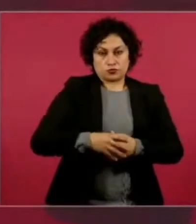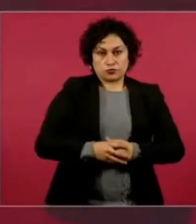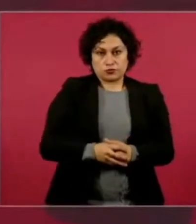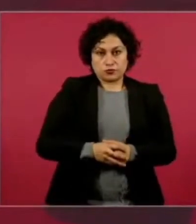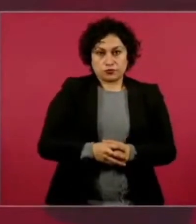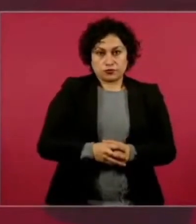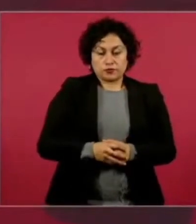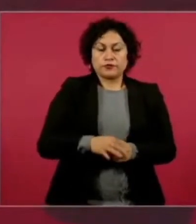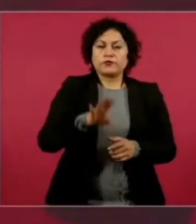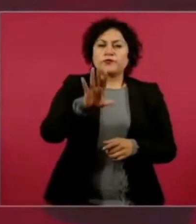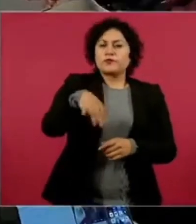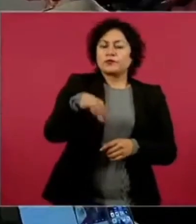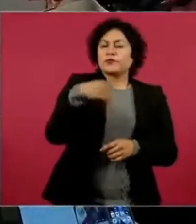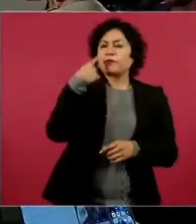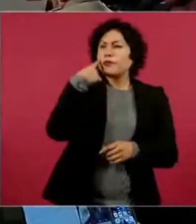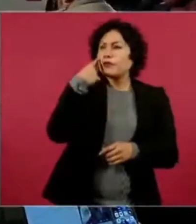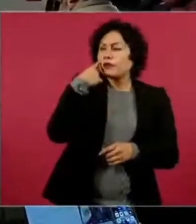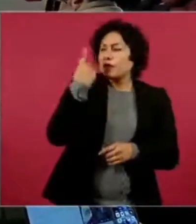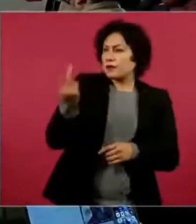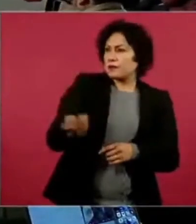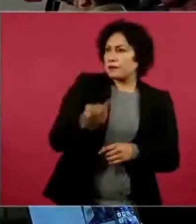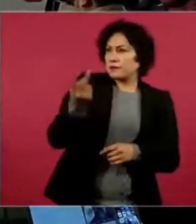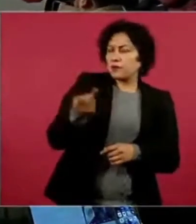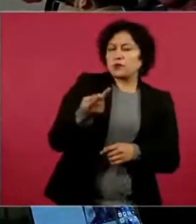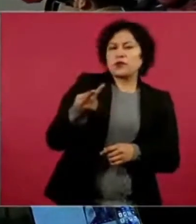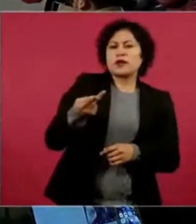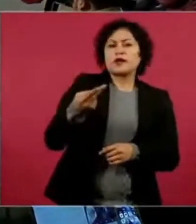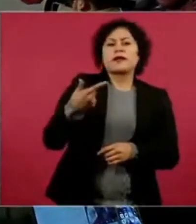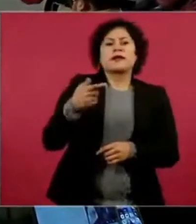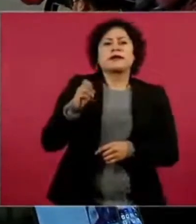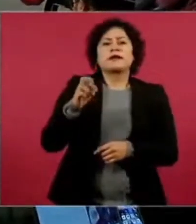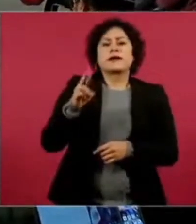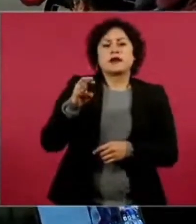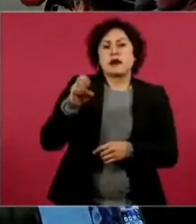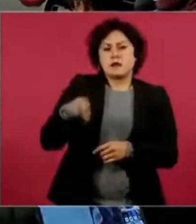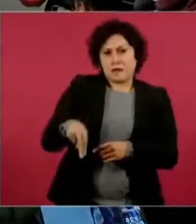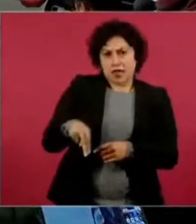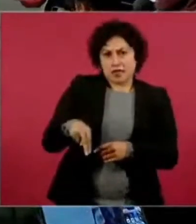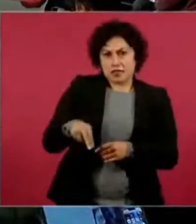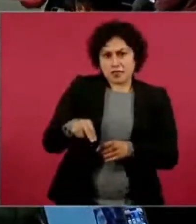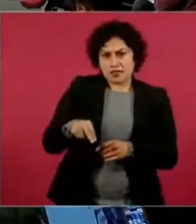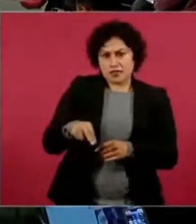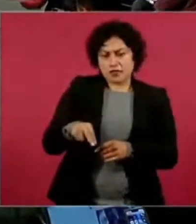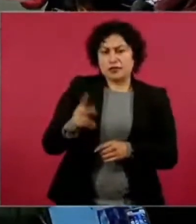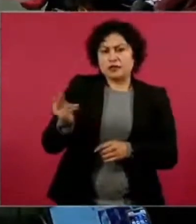A ver, pregúntale a Germán cuánta agua ya